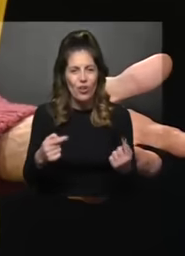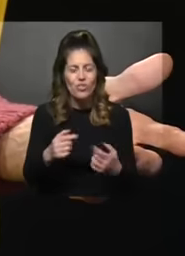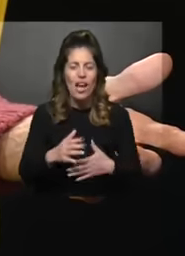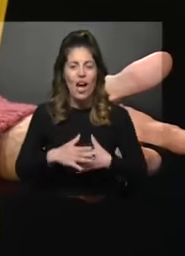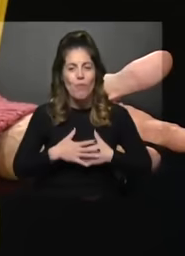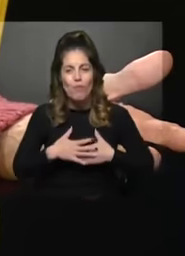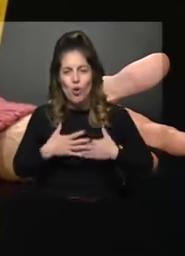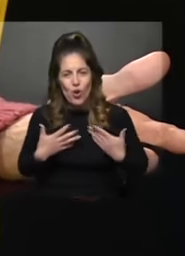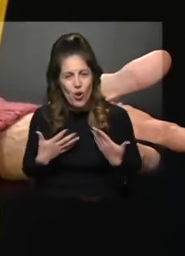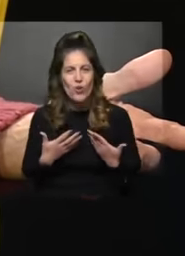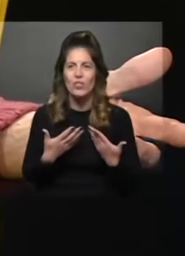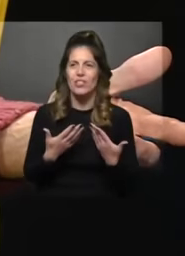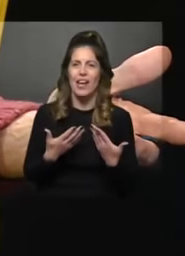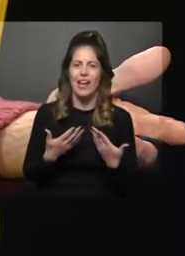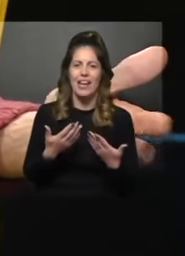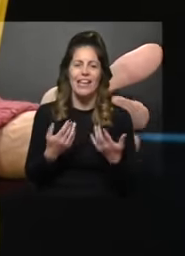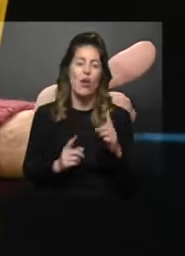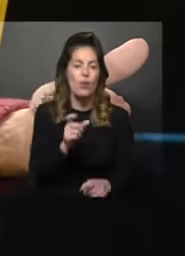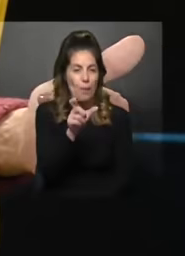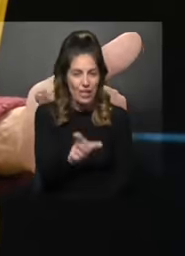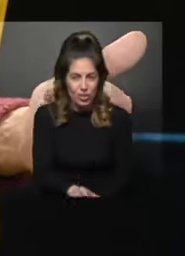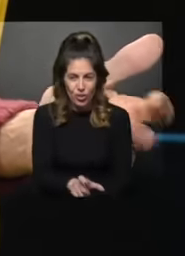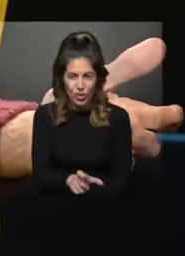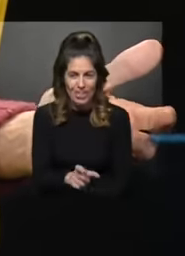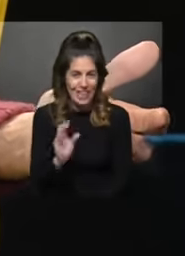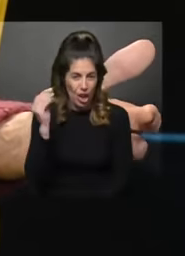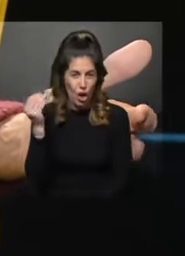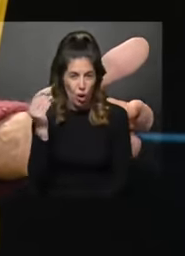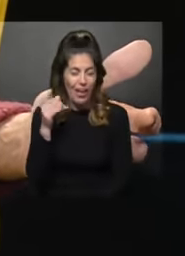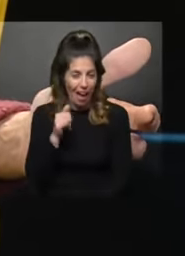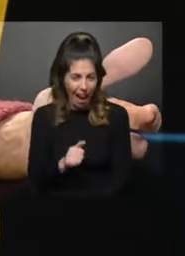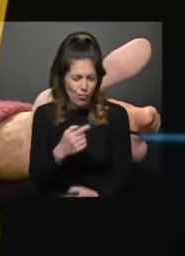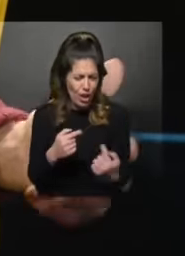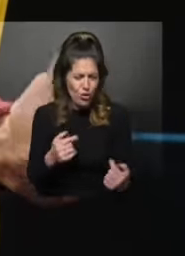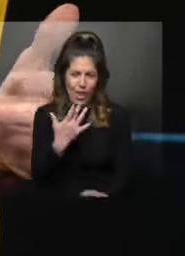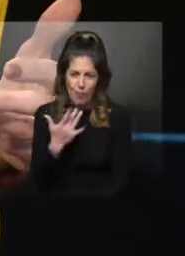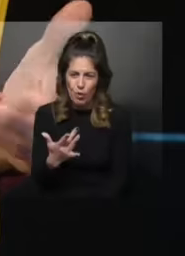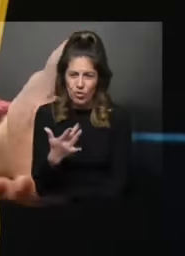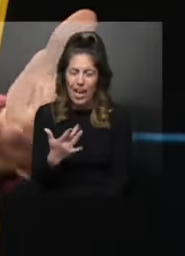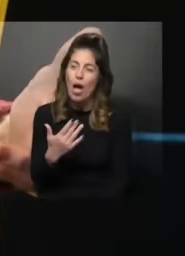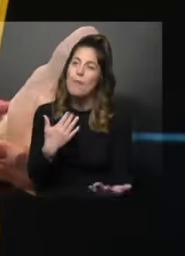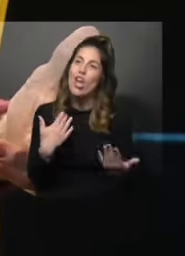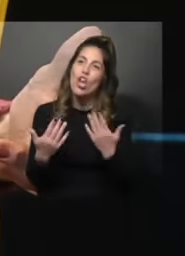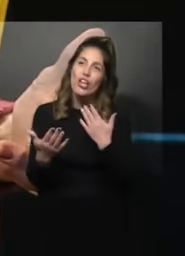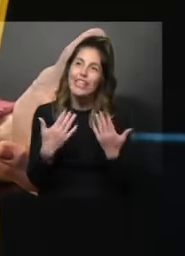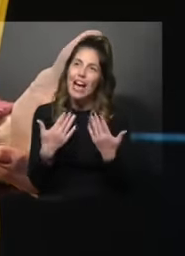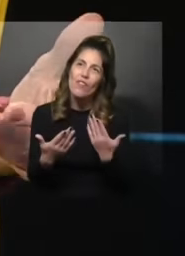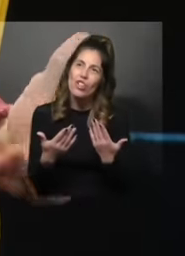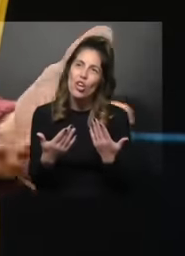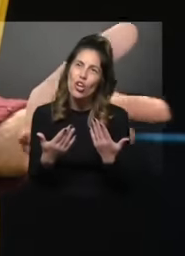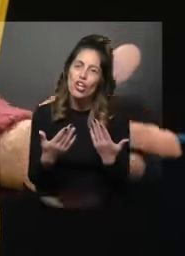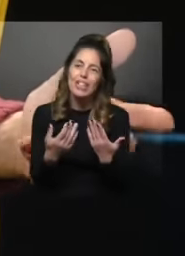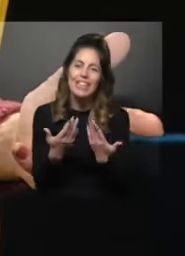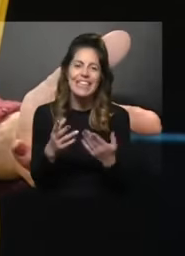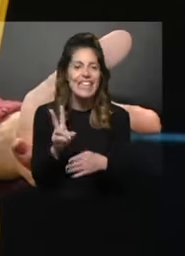amorosa impresionante en determinadas personas, en los jóvenes. Hay una cosa muy hermosa. A lo que me refiero es que tienen